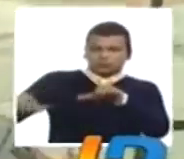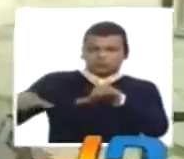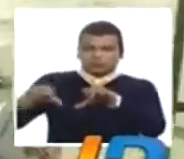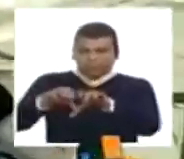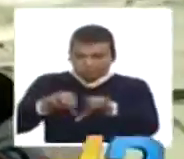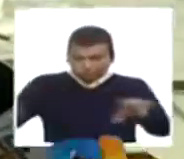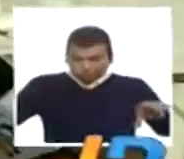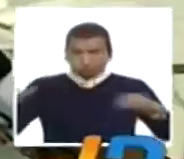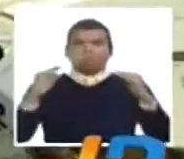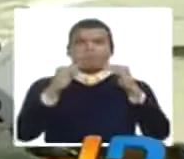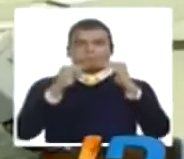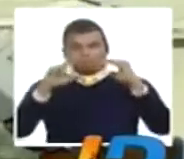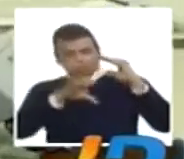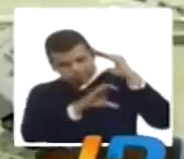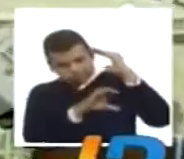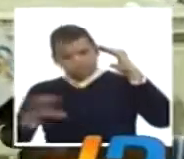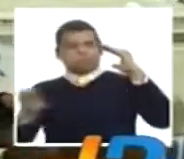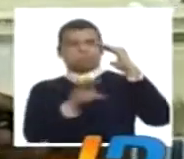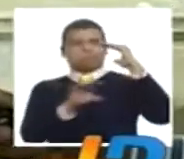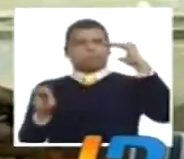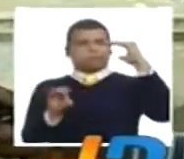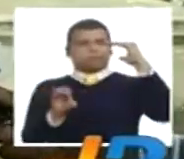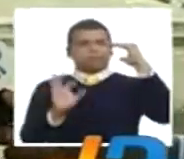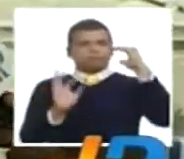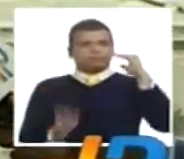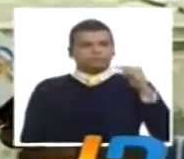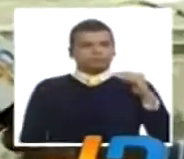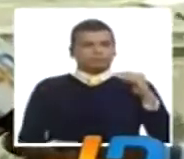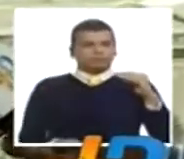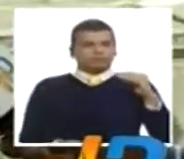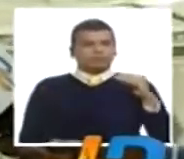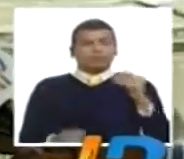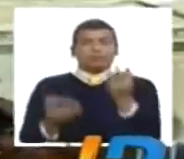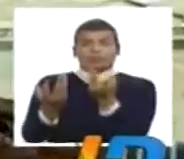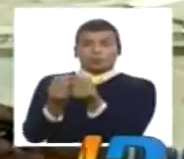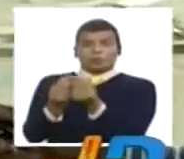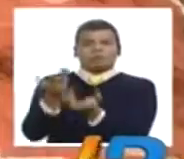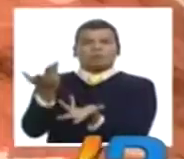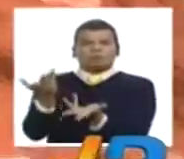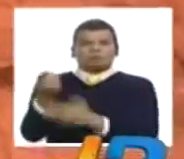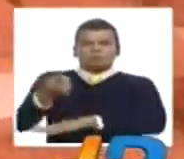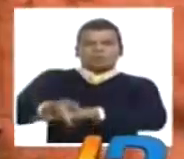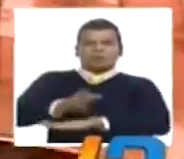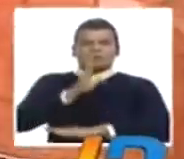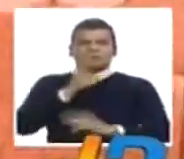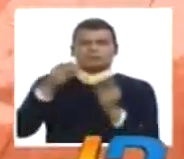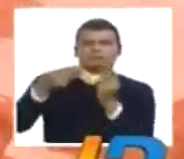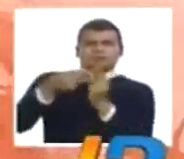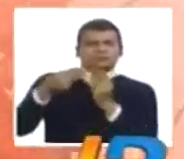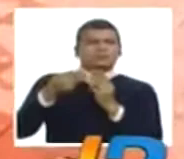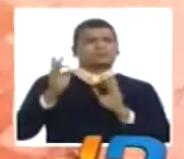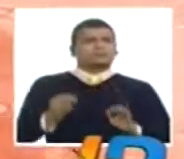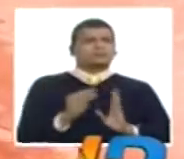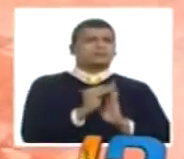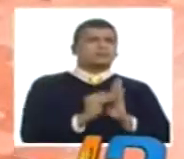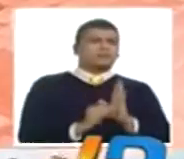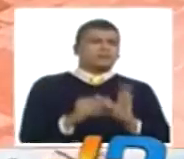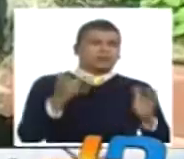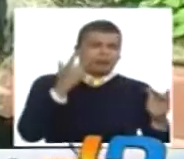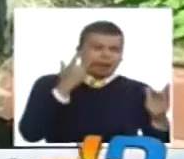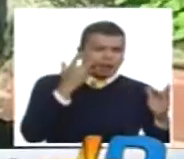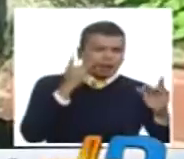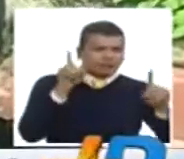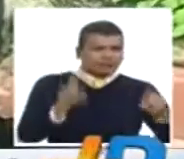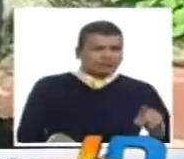pasa por esta casa con la venia de empresas municipales. Ya perdió la memoria de cuántas veces ha tenido que limpiar